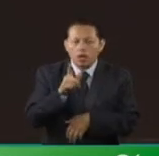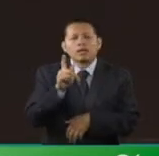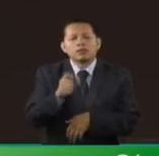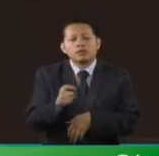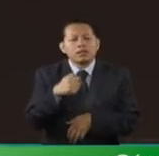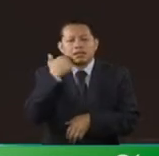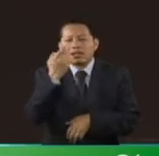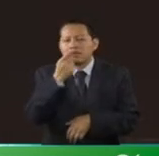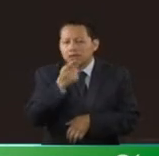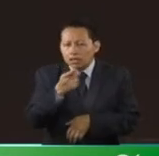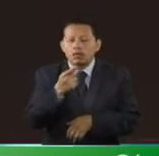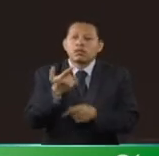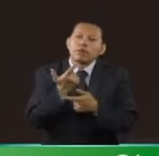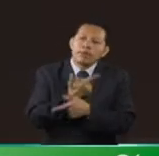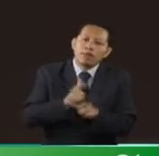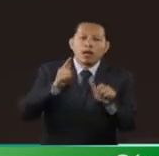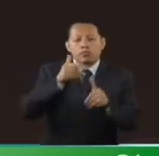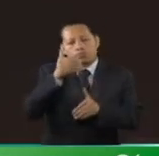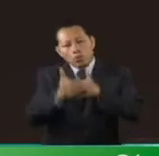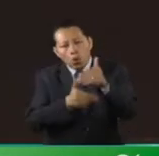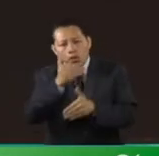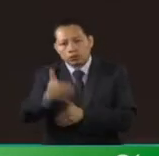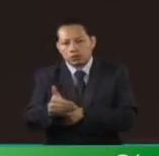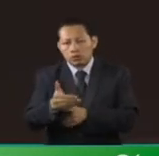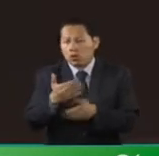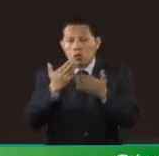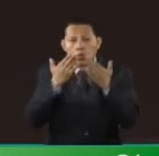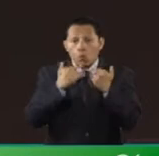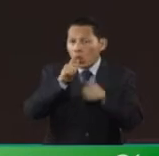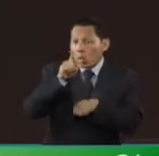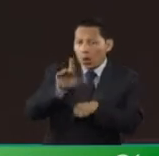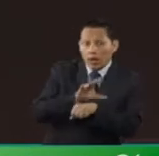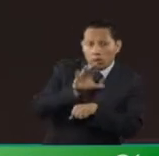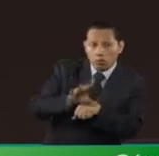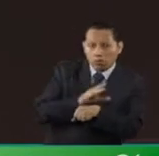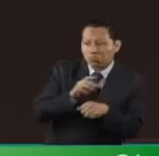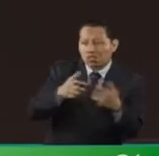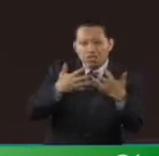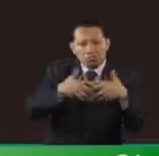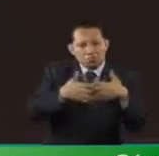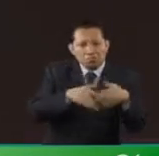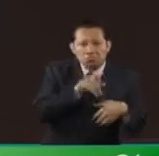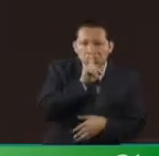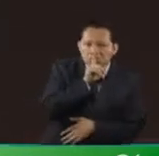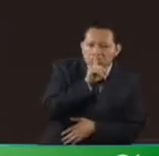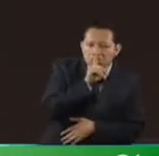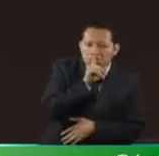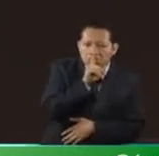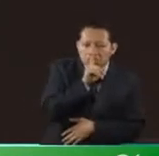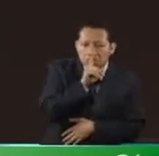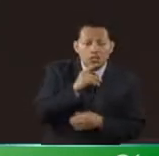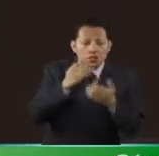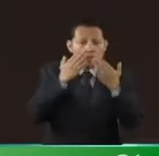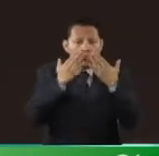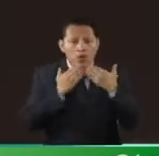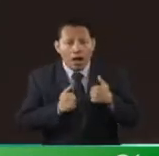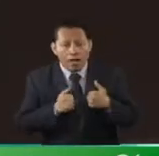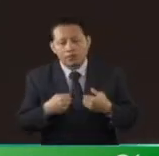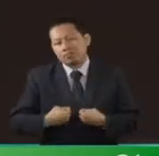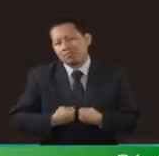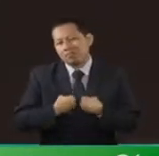progreso. Sin la electricidad no hay desarrollo industrial, sin la electricidad se pierde la calidad de